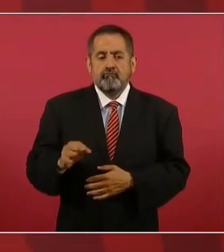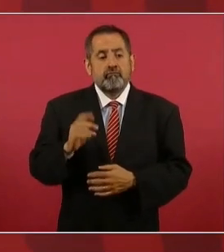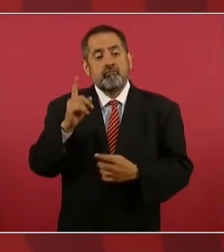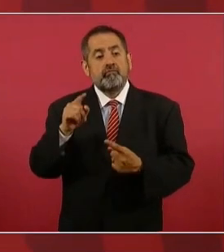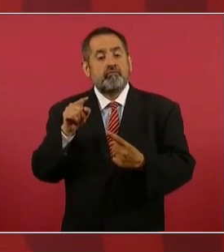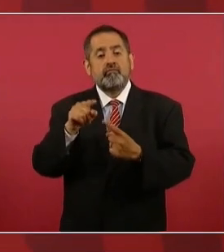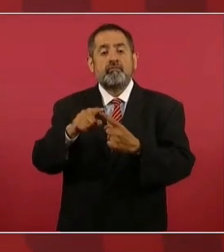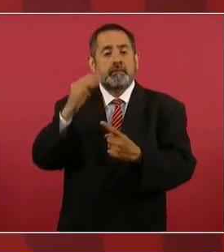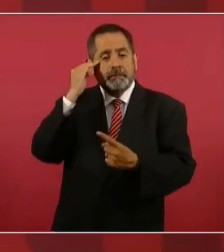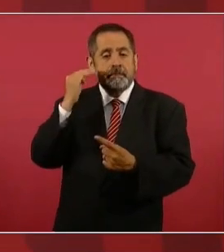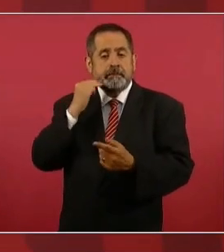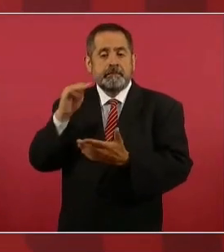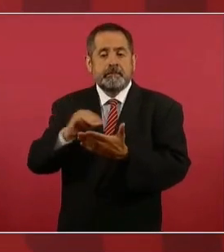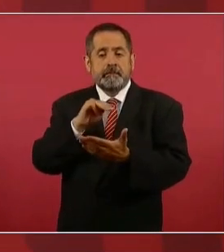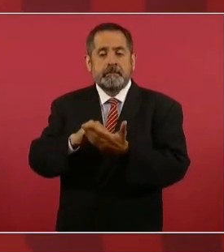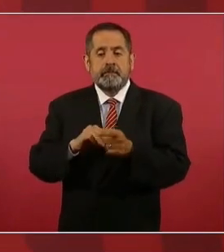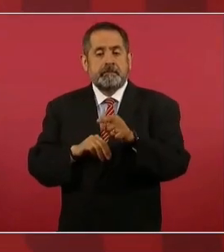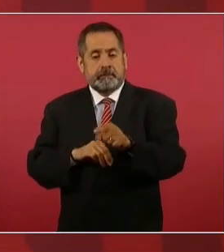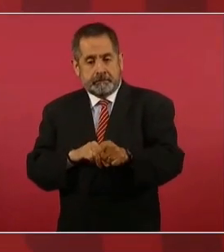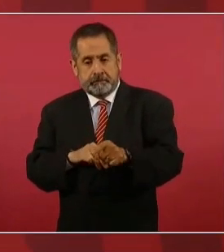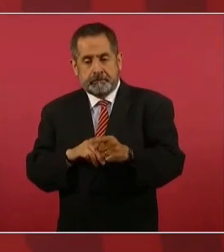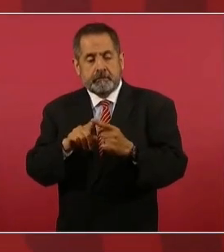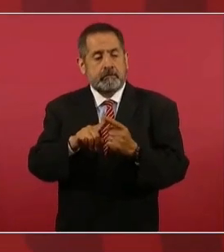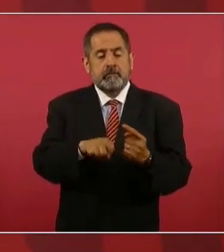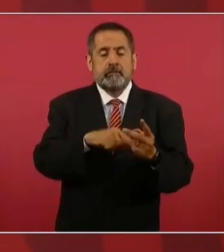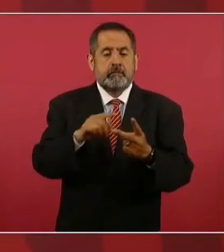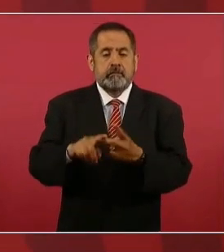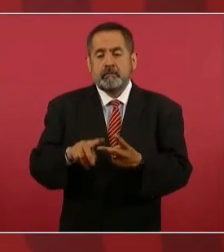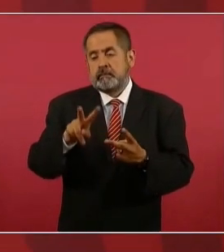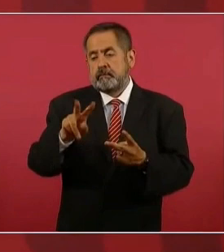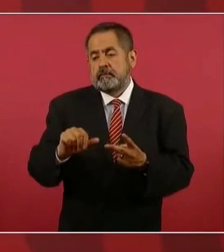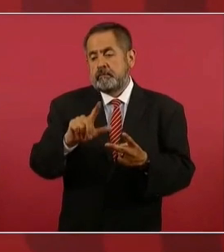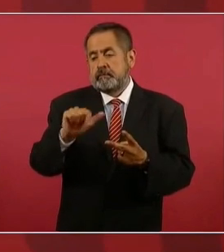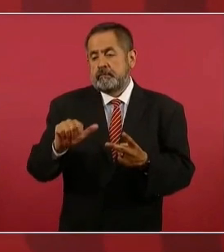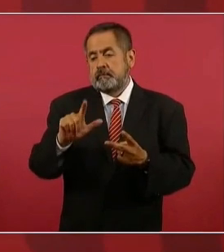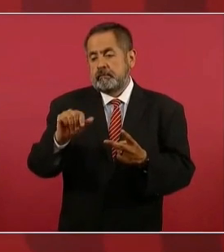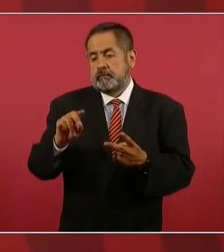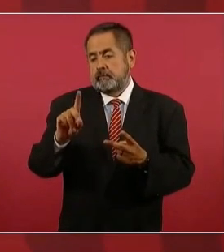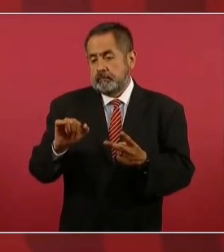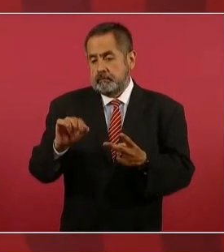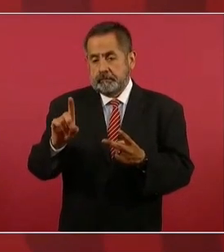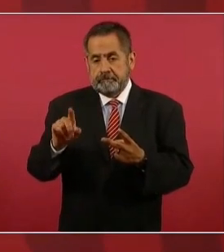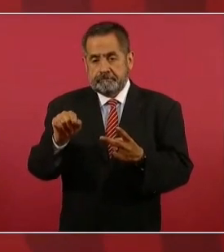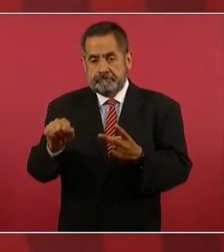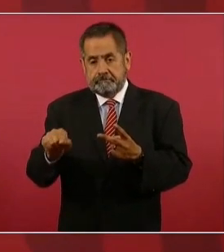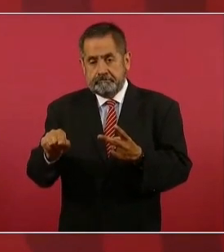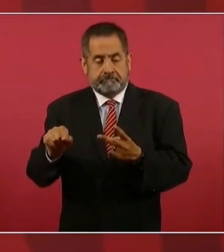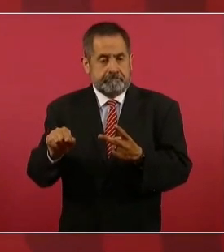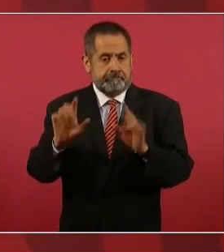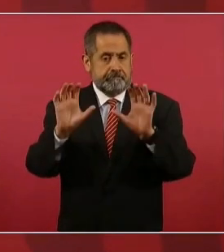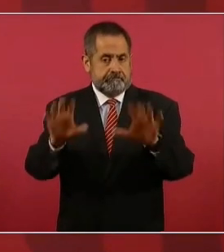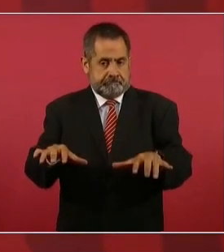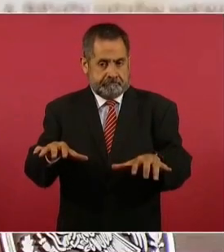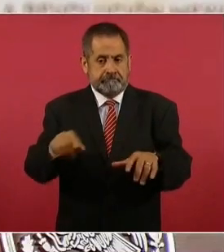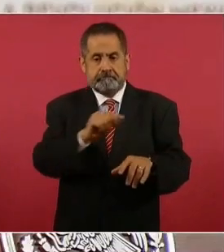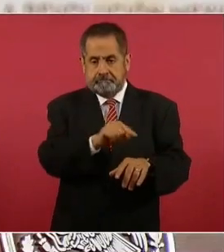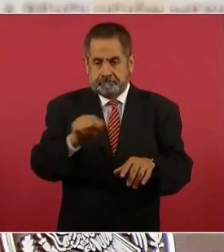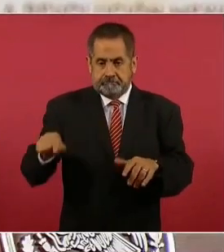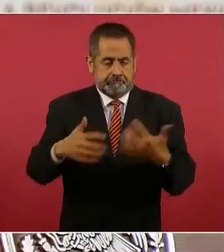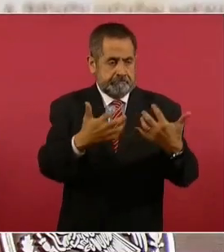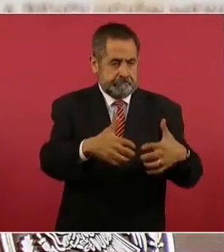Mérida y otra para Valladolid. Con esas dos plantas y con